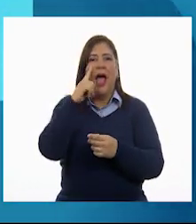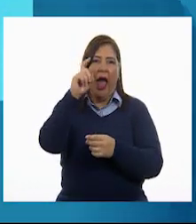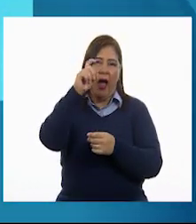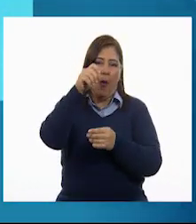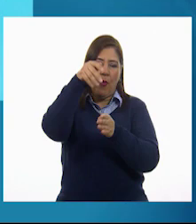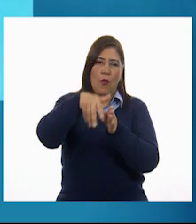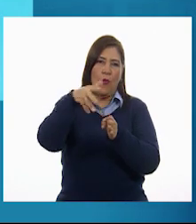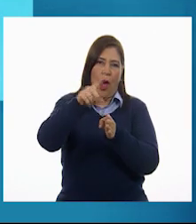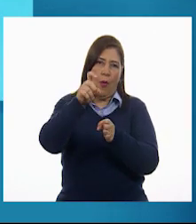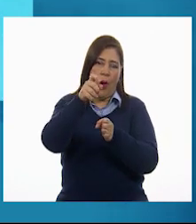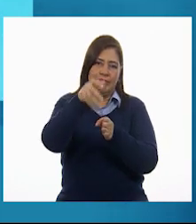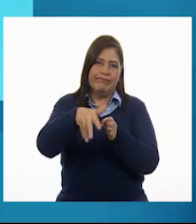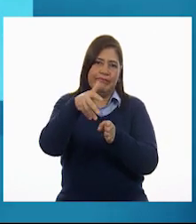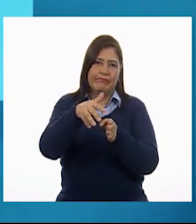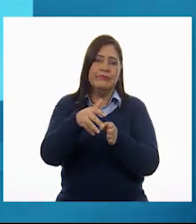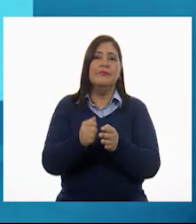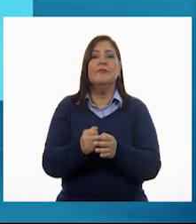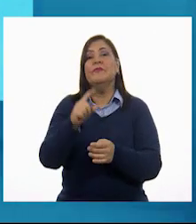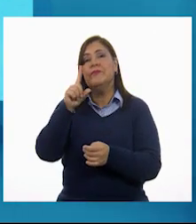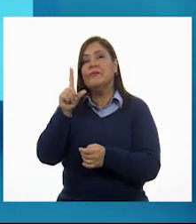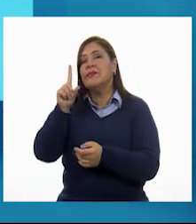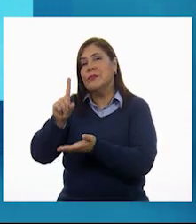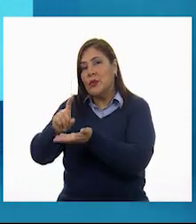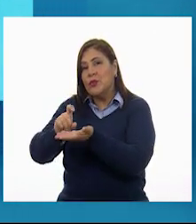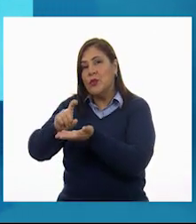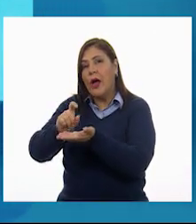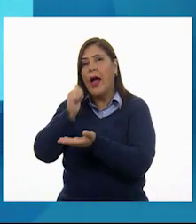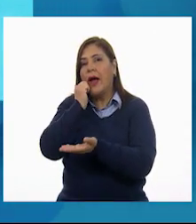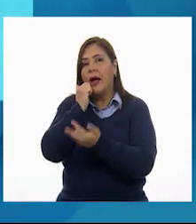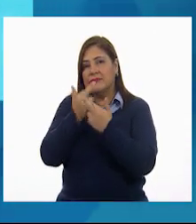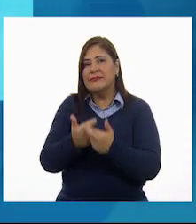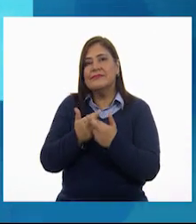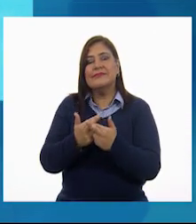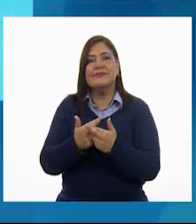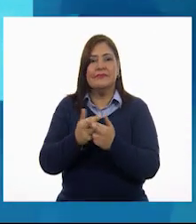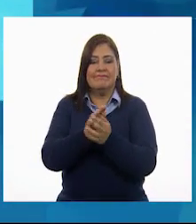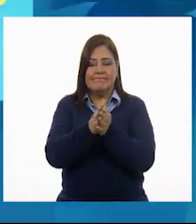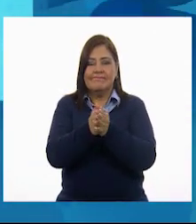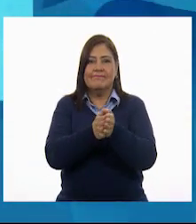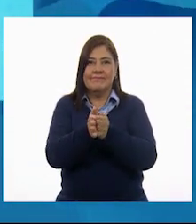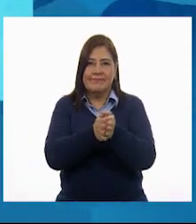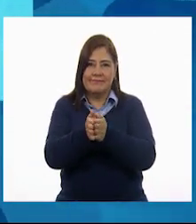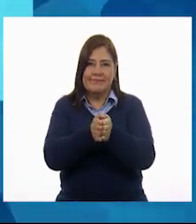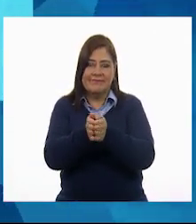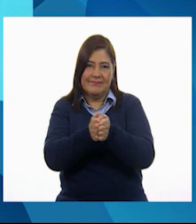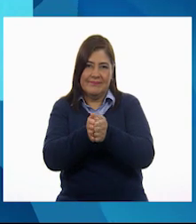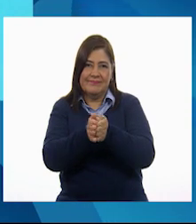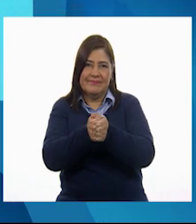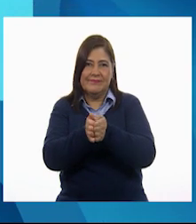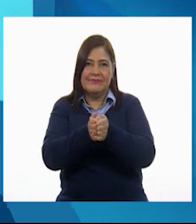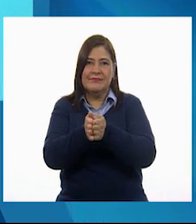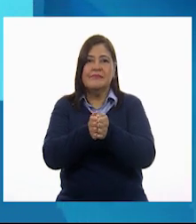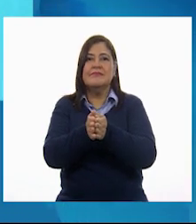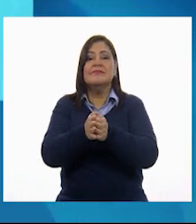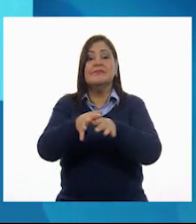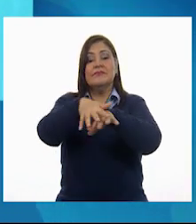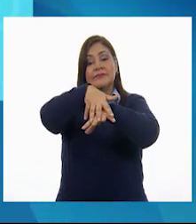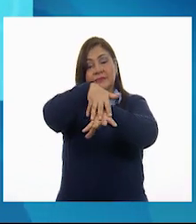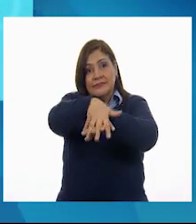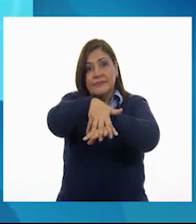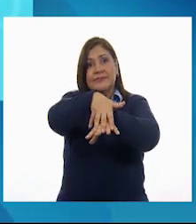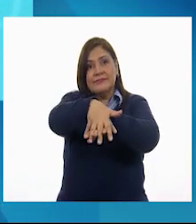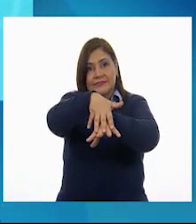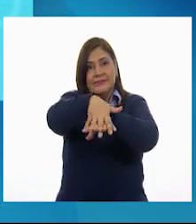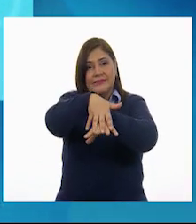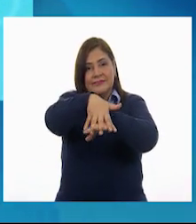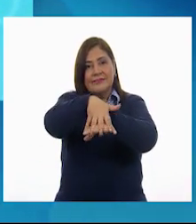tus manos. Usa suficiente jabón. Frota tus palmas una con la otra. Ahora, frota